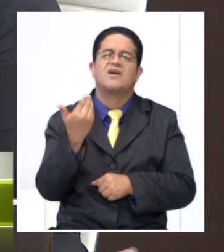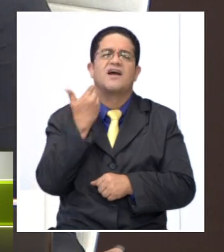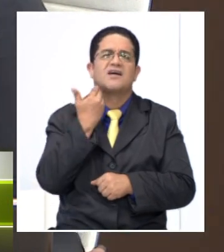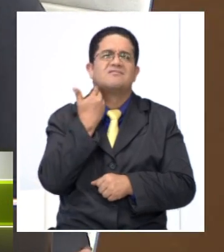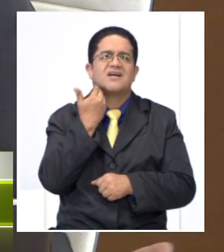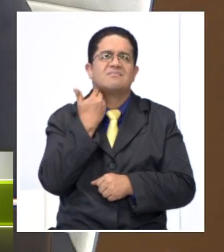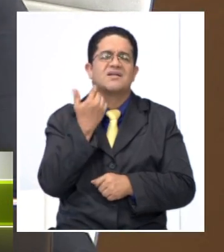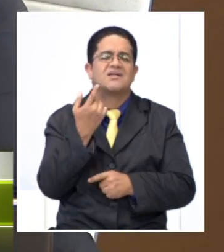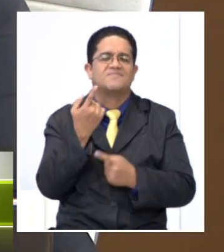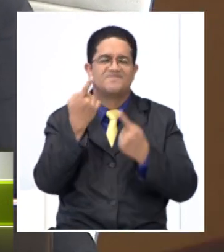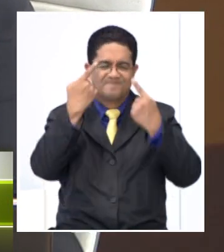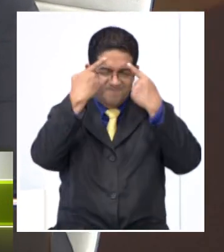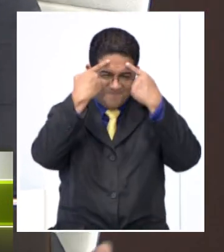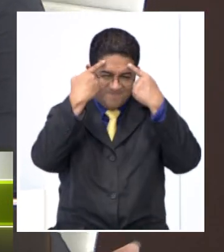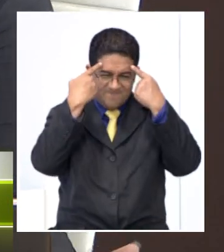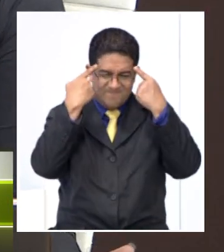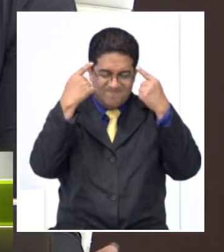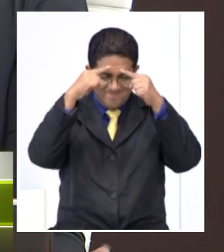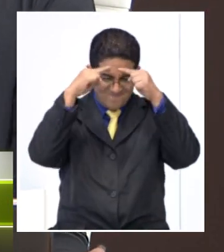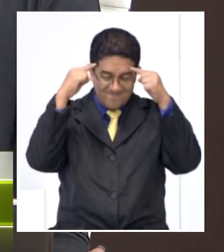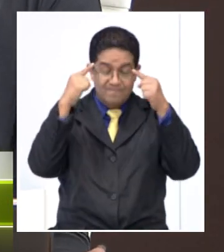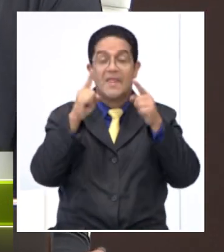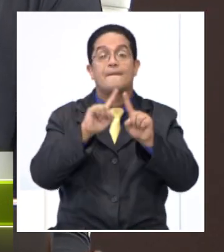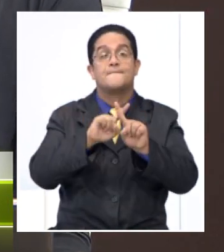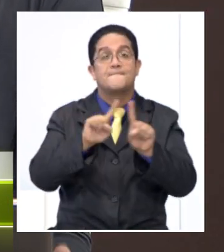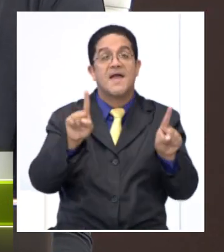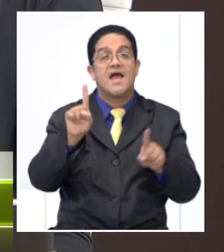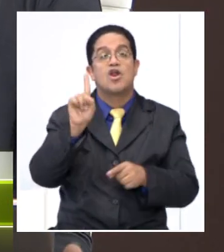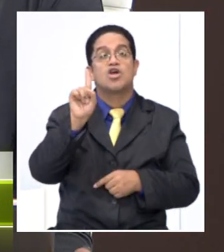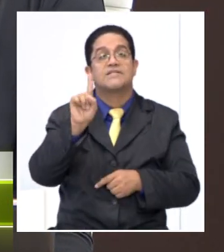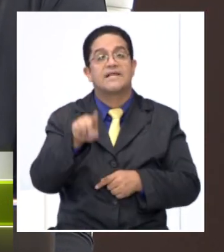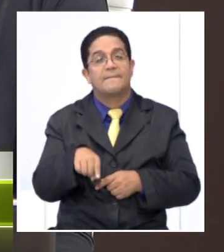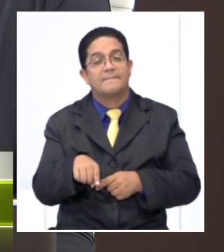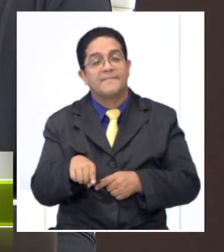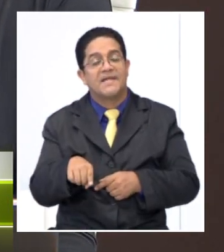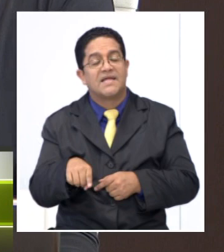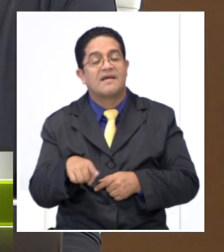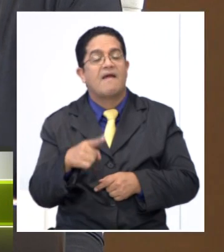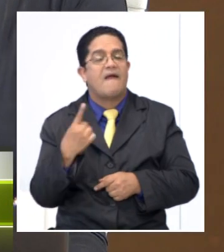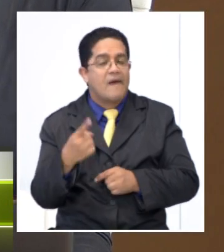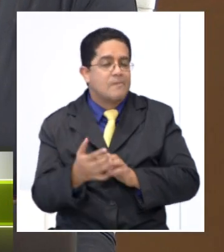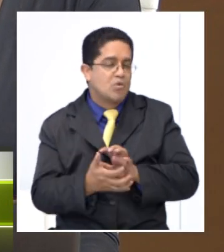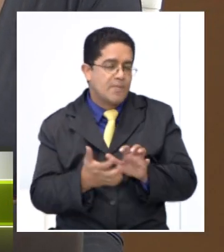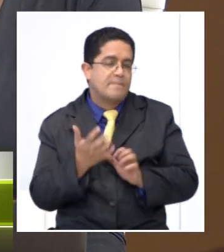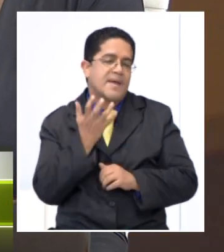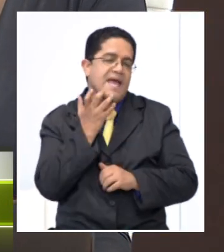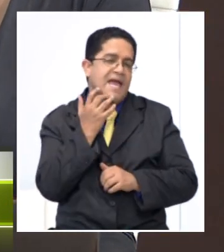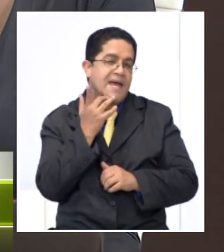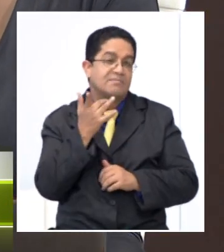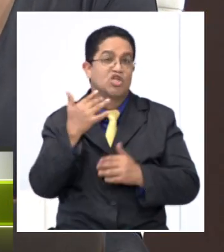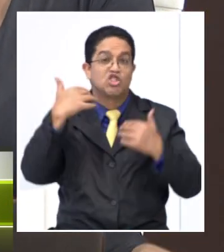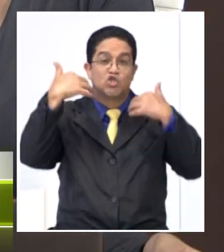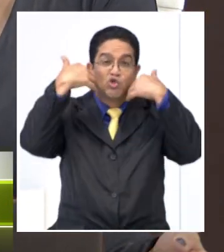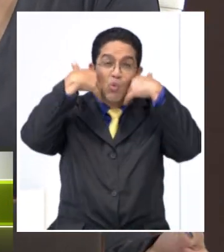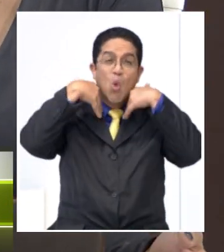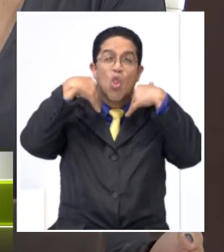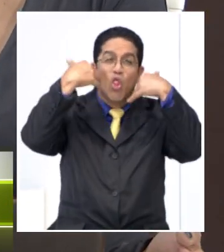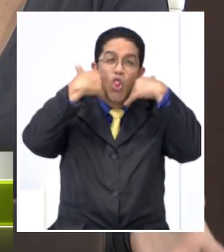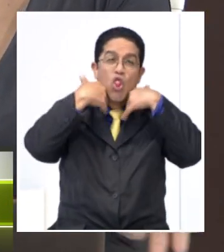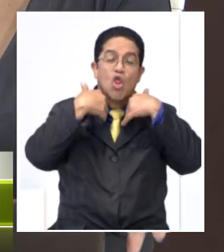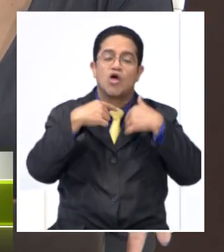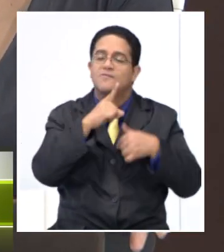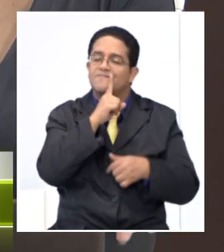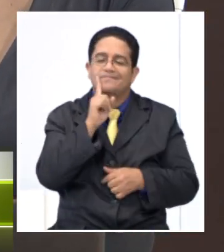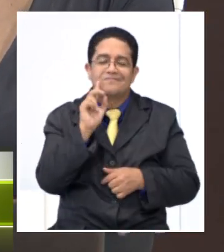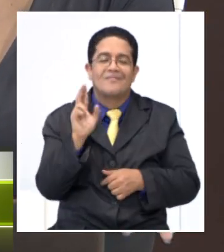de las líneas de expresión o de esas arrugas, pero resulta que también tenemos algunos problemas, por ejemplo, la sudoración excesiva, la hiperhidrosis,